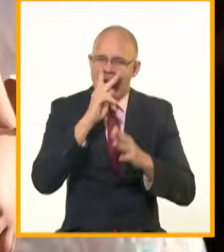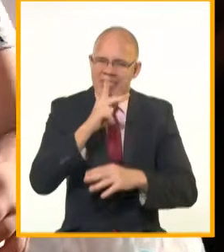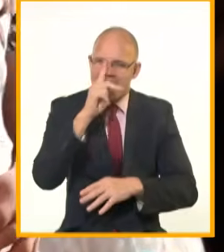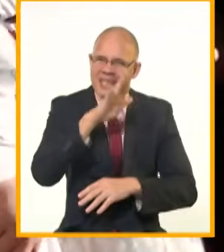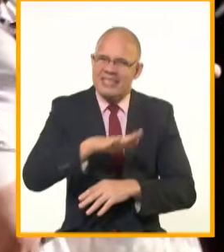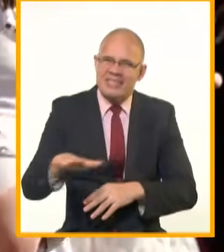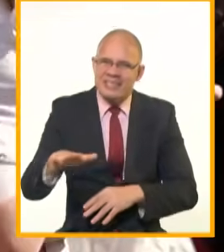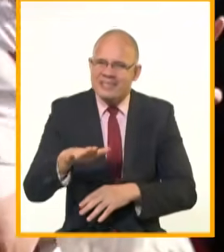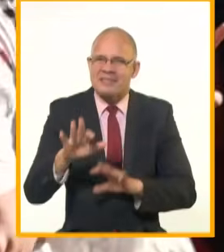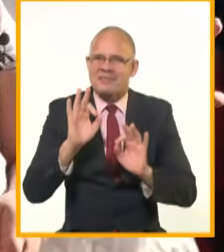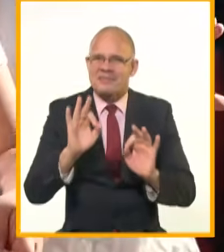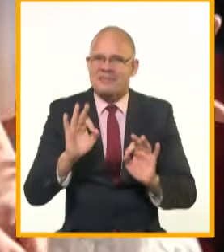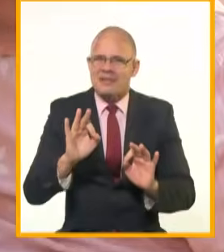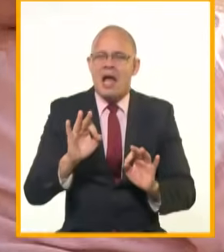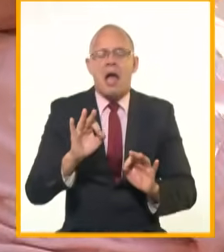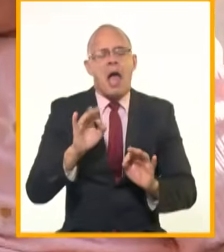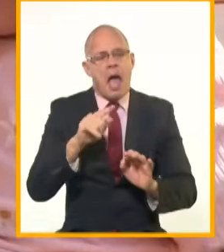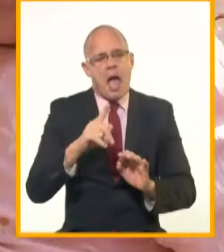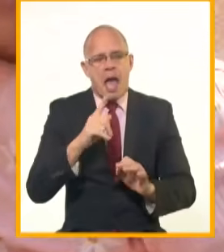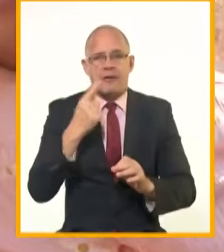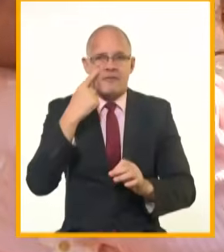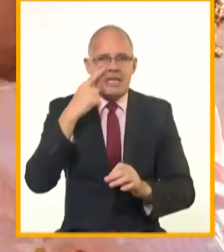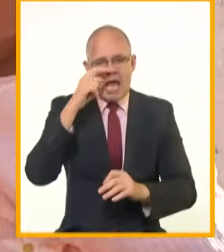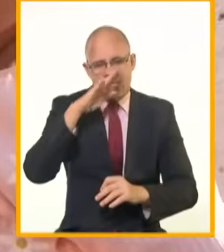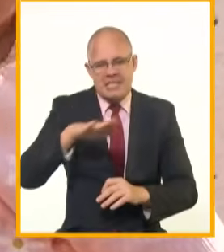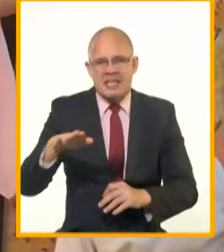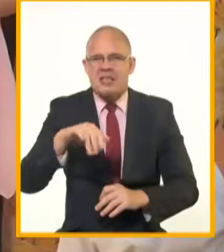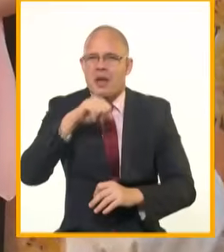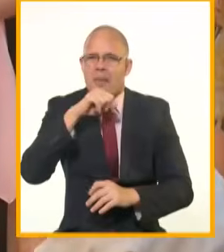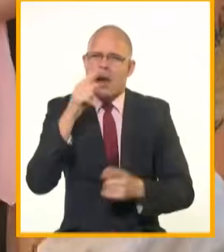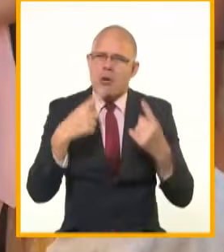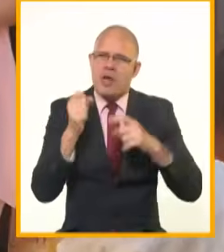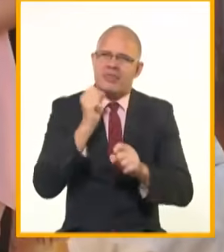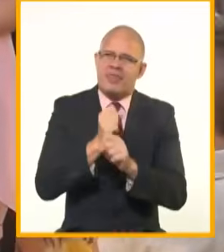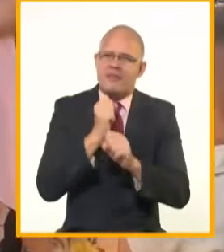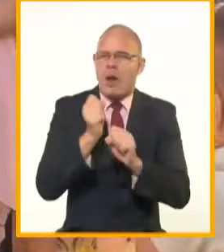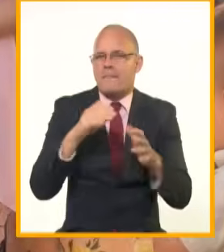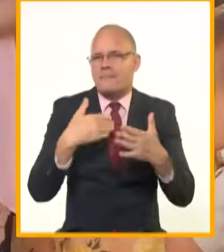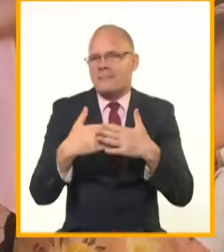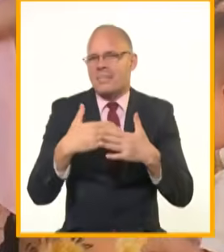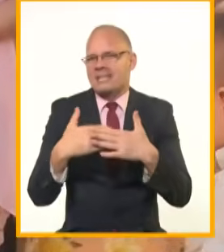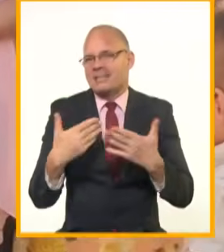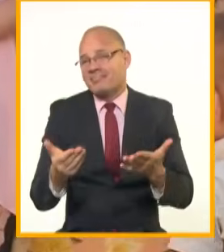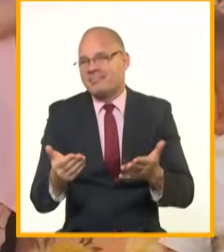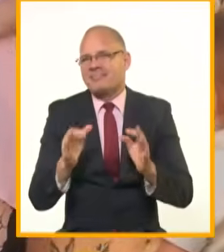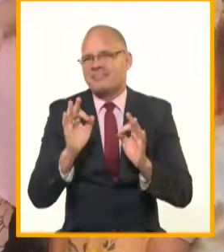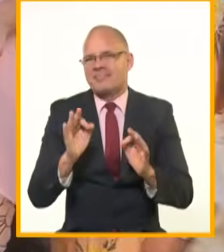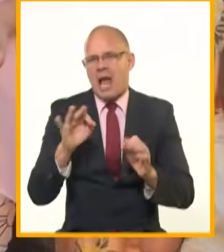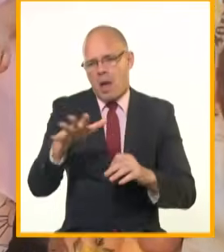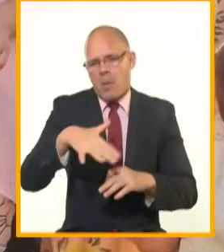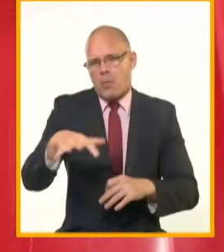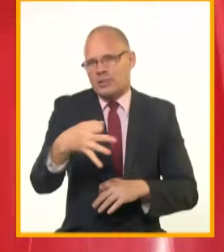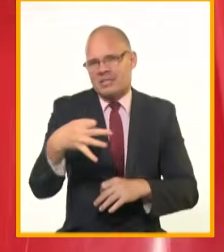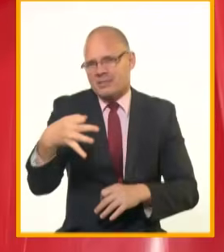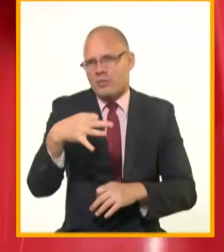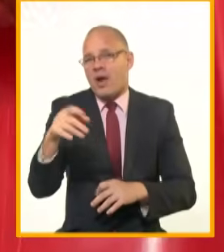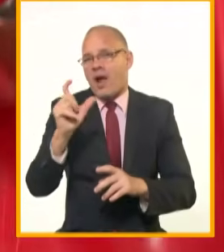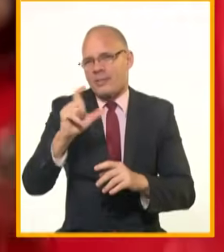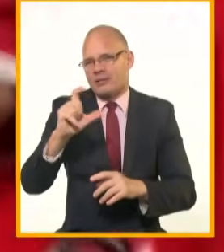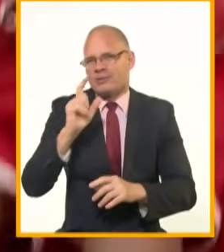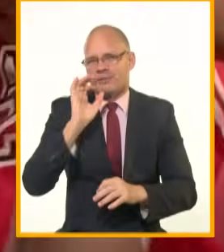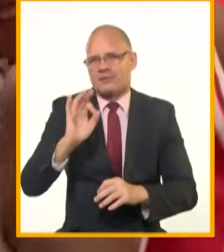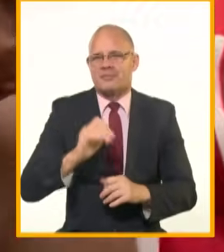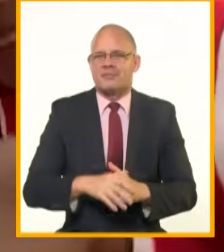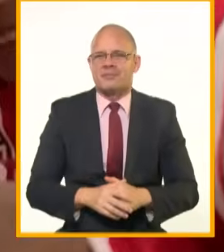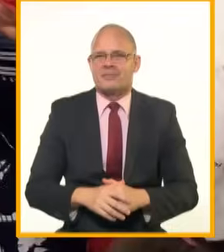primera infancia que beneficiará a niños de madres trabajadoras de la empresa filial de comercio en el municipio Caimito.